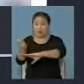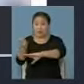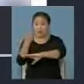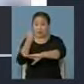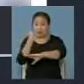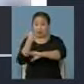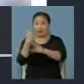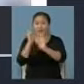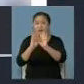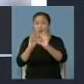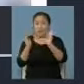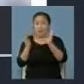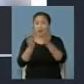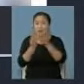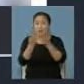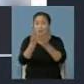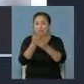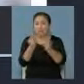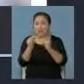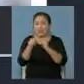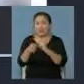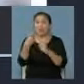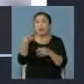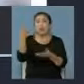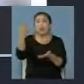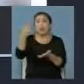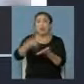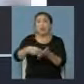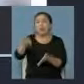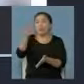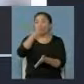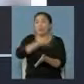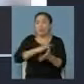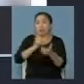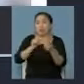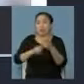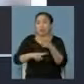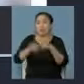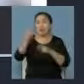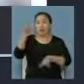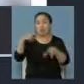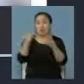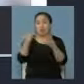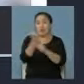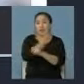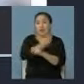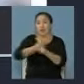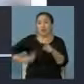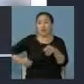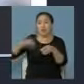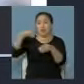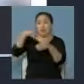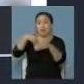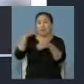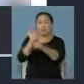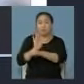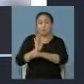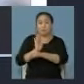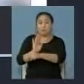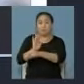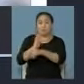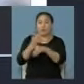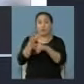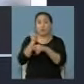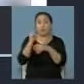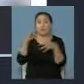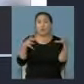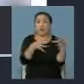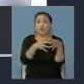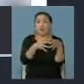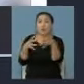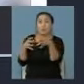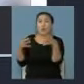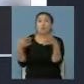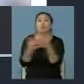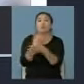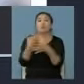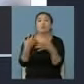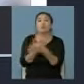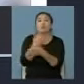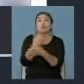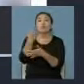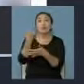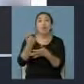que incluye garantizar el pago de los salarios a los empleados públicos y respaldar a distintos sectores